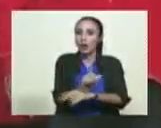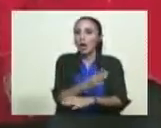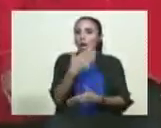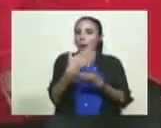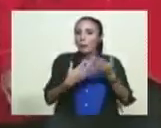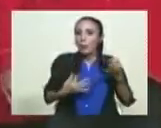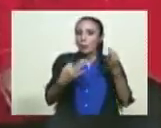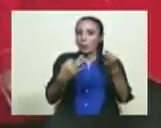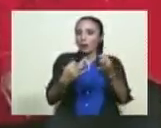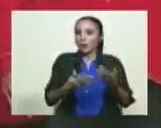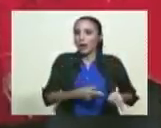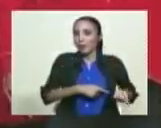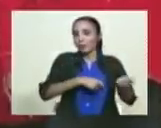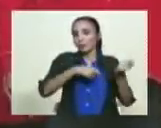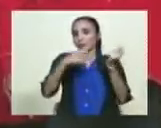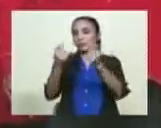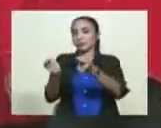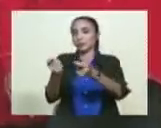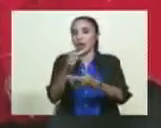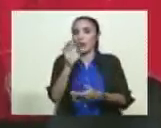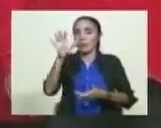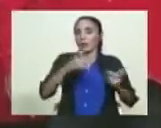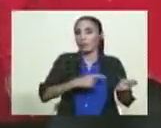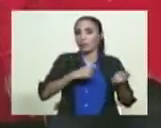es entregar la patria.